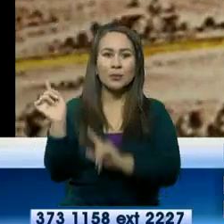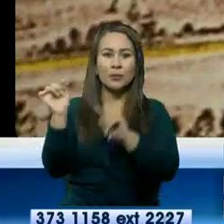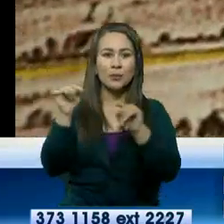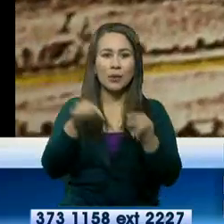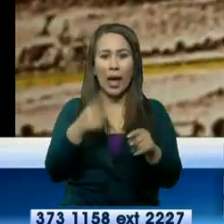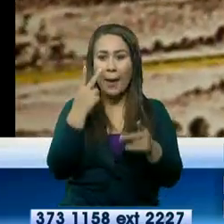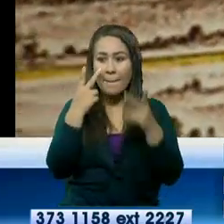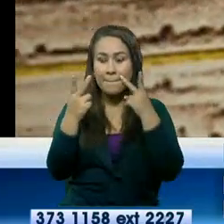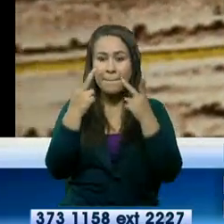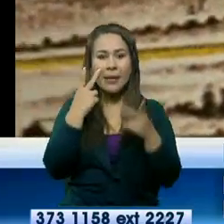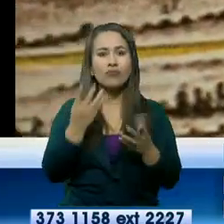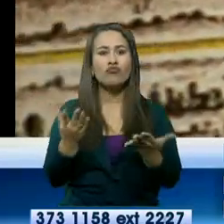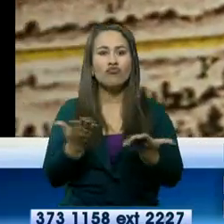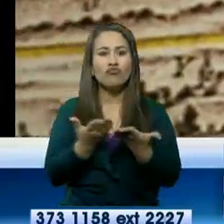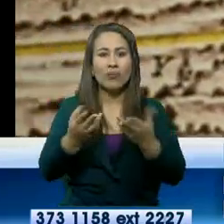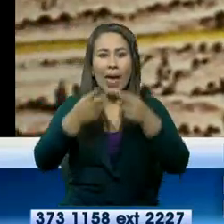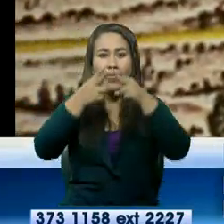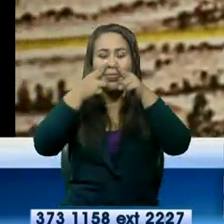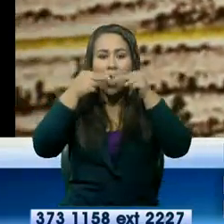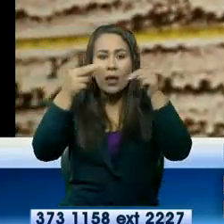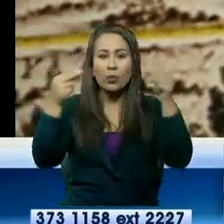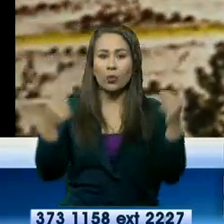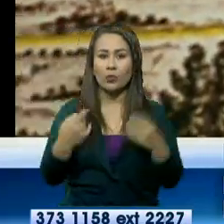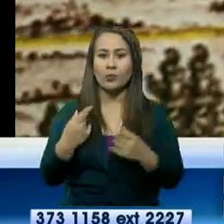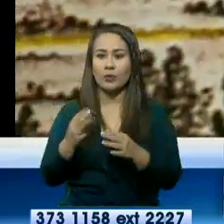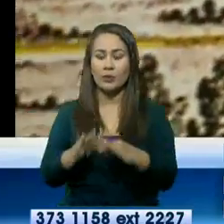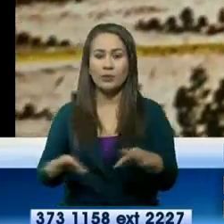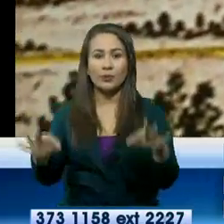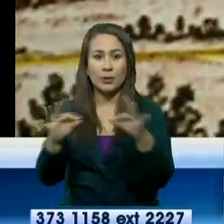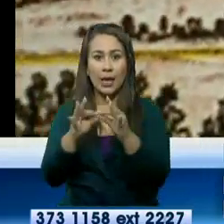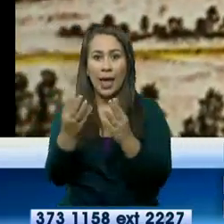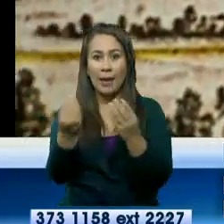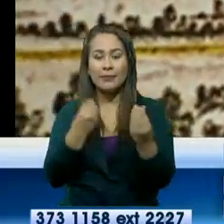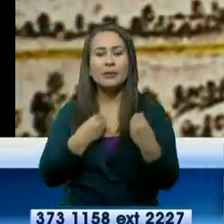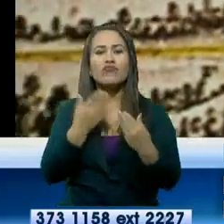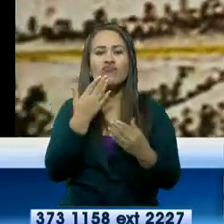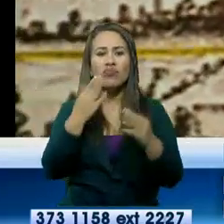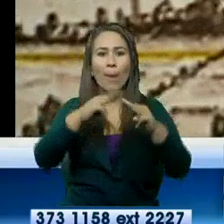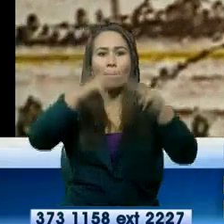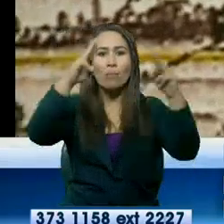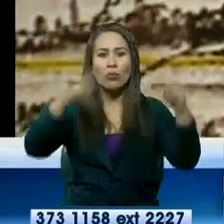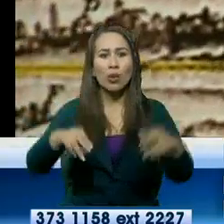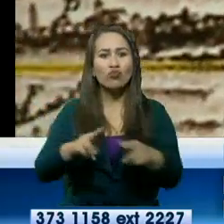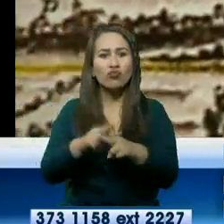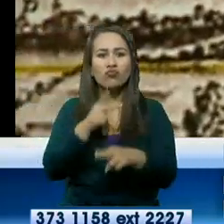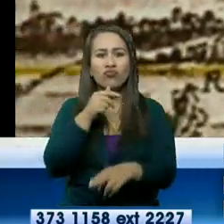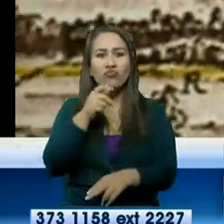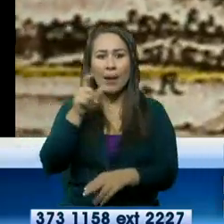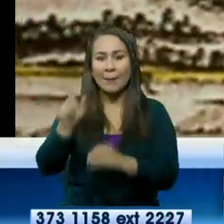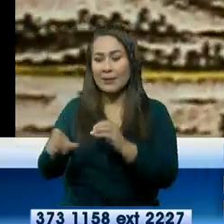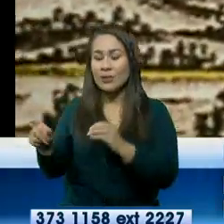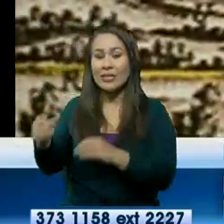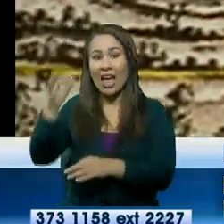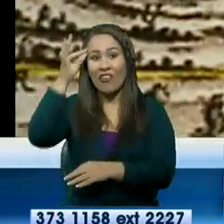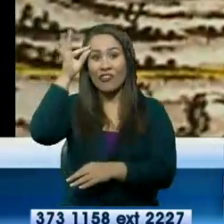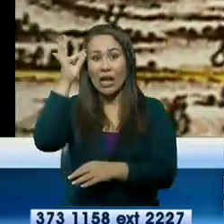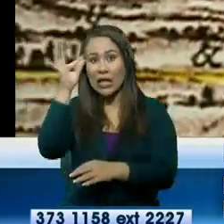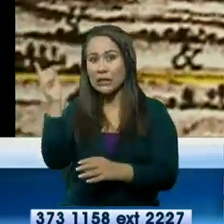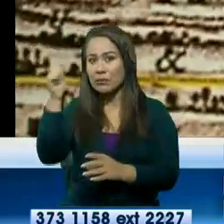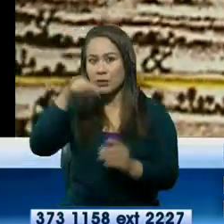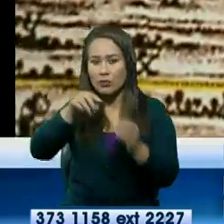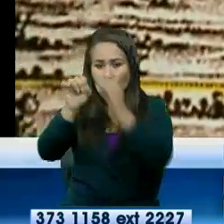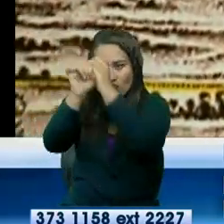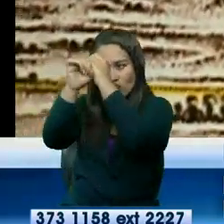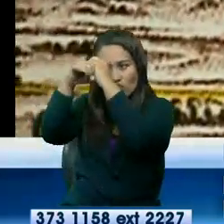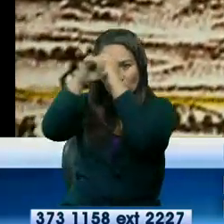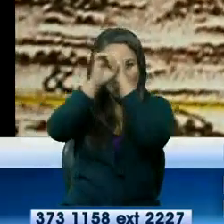tener puntos naturales de referencia que eran las cimas de las montañas. ¿Estas montañas eran usadas por la misión geodésica? Sí, efectivamente.